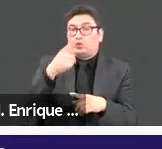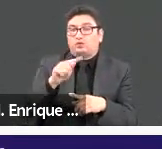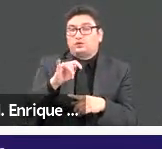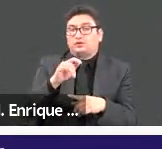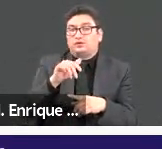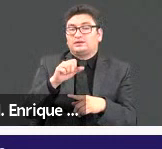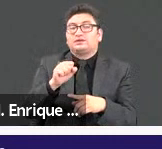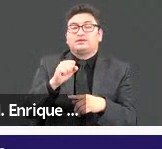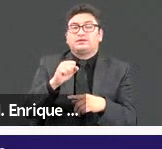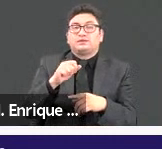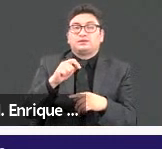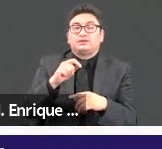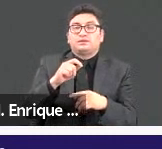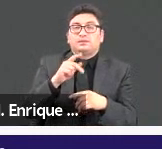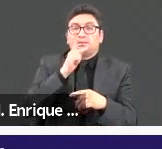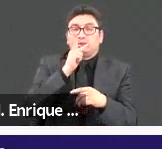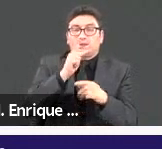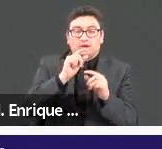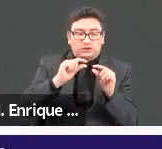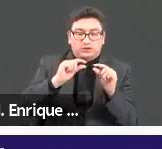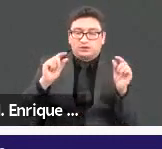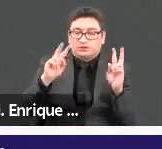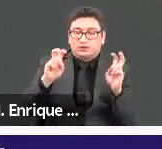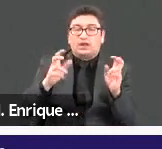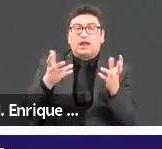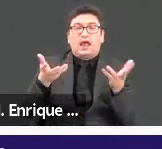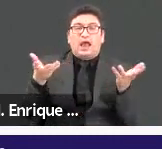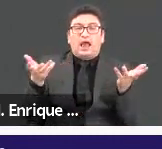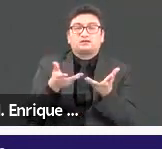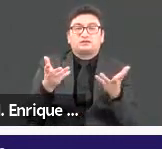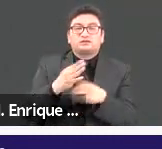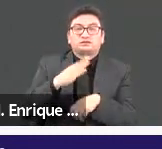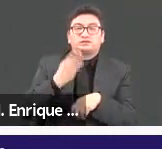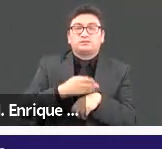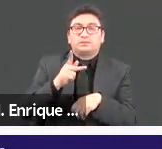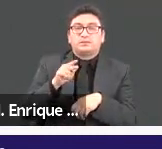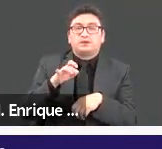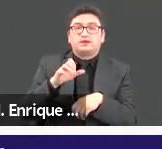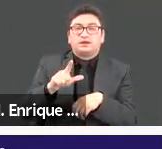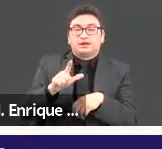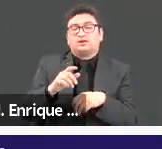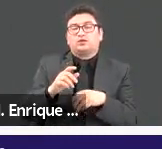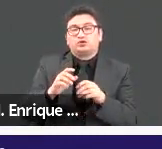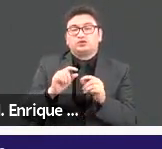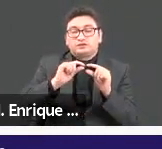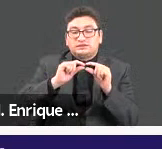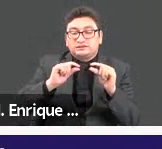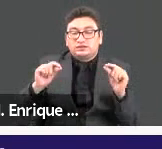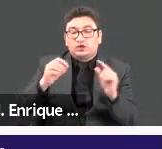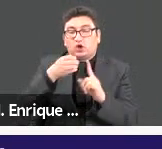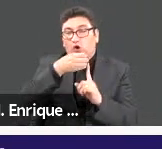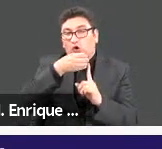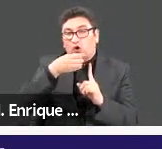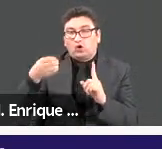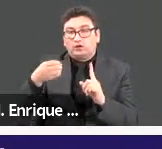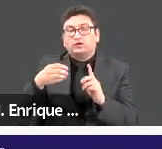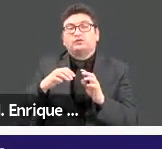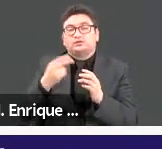tenga la frase acción penal. Por lo tanto, como es una frase, la voy a tener que